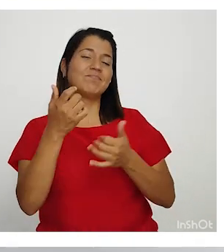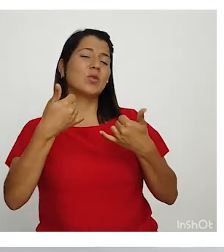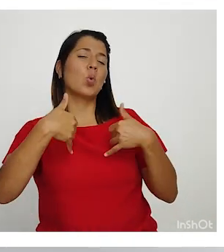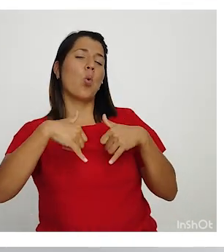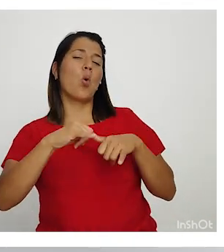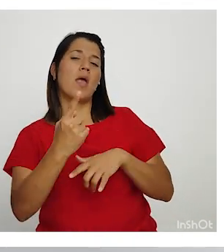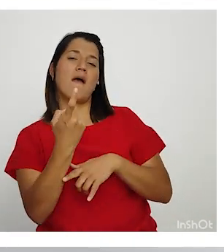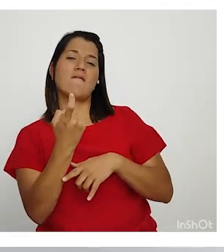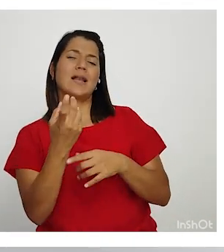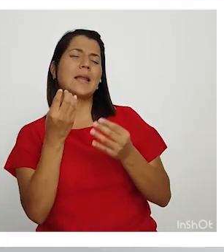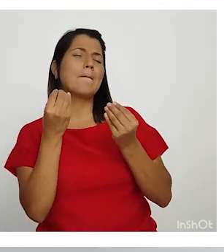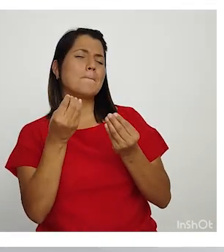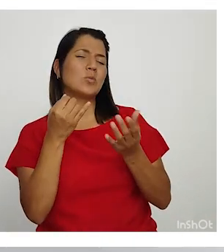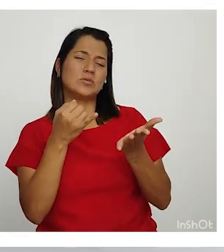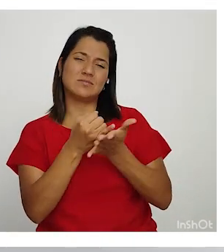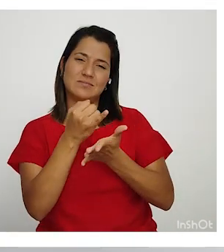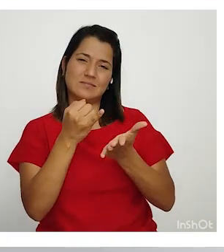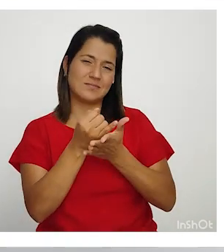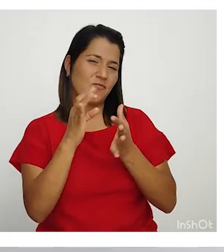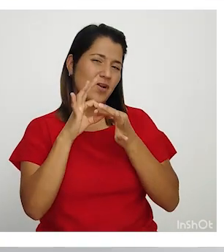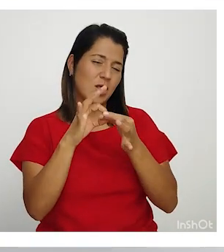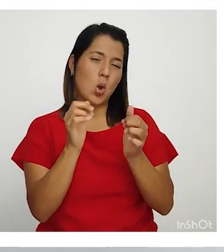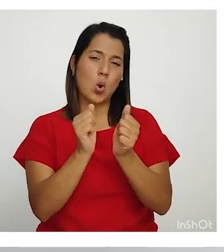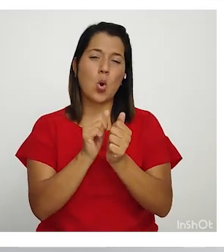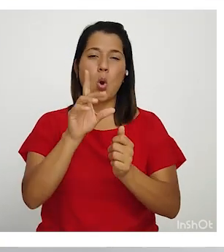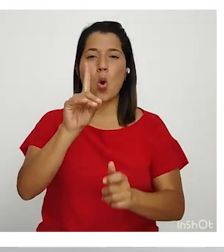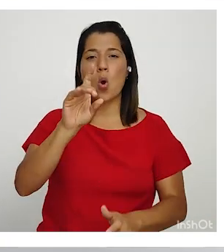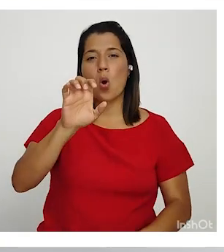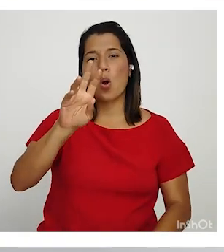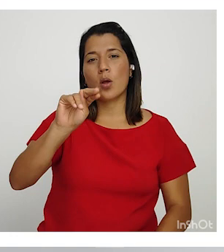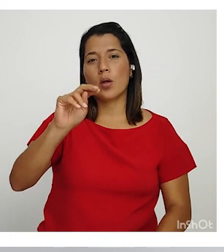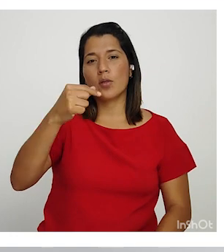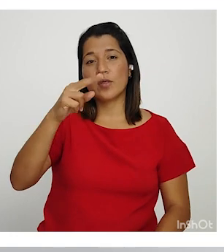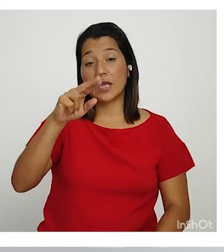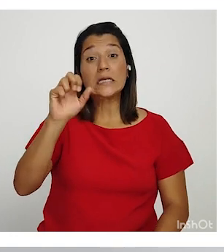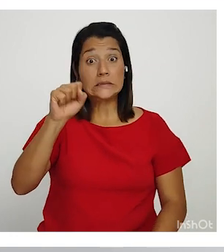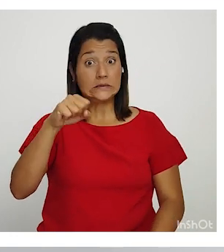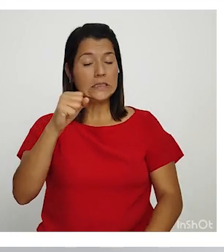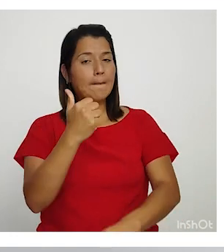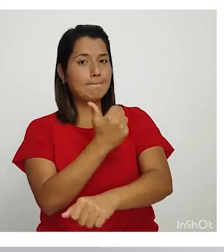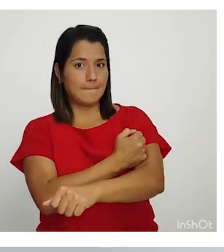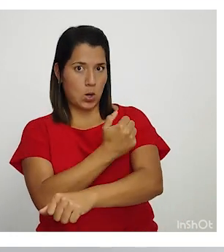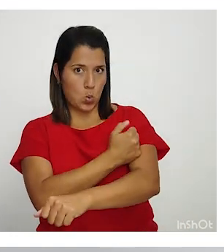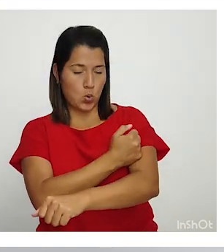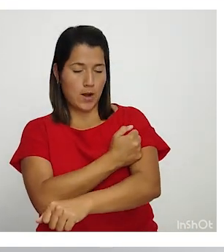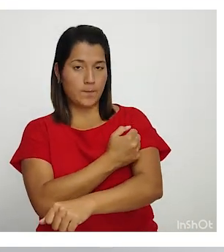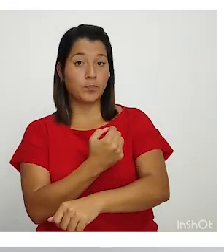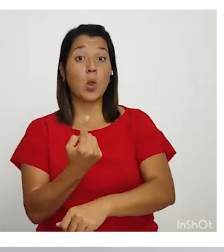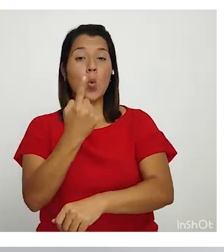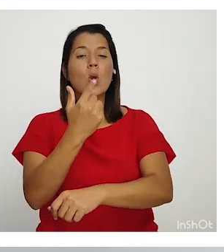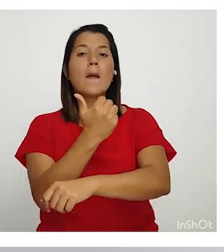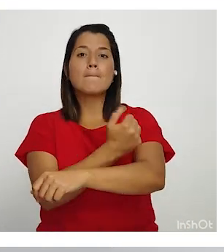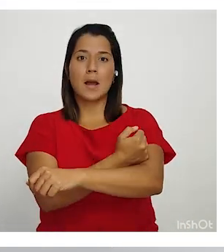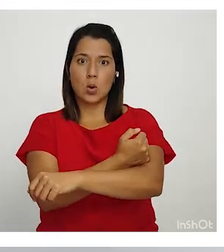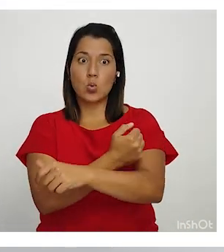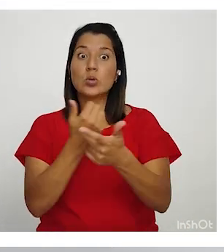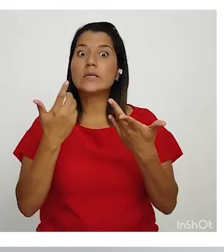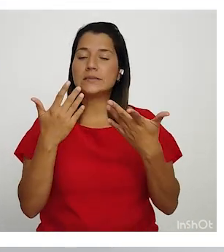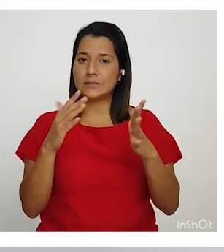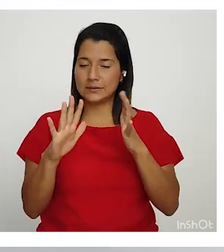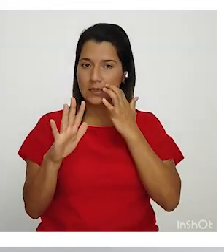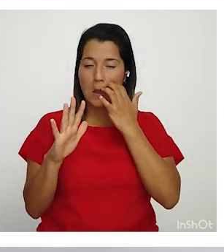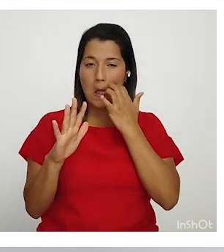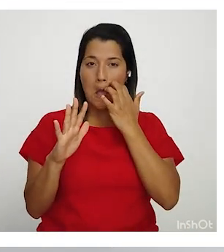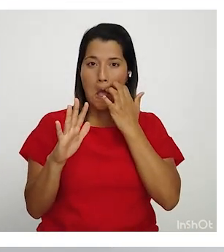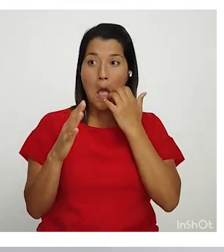dengue. Sí hay vacunas, hay una vacuna ya formulada y aplicada en Estados Unidos.